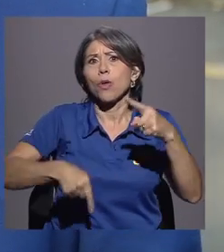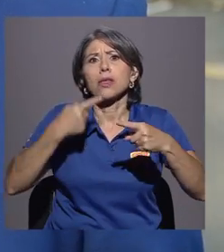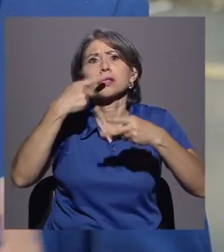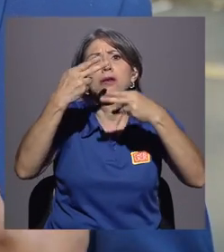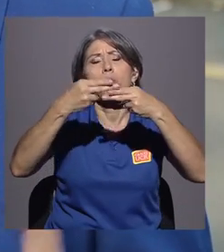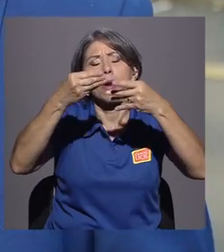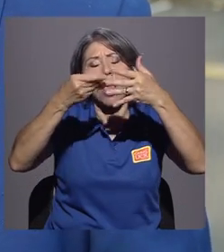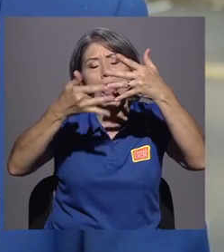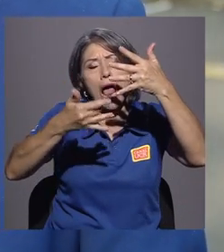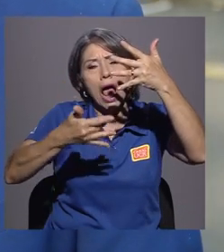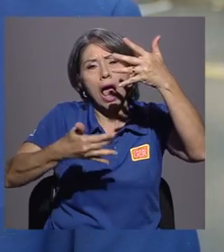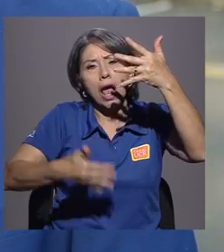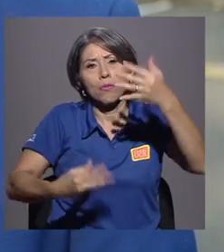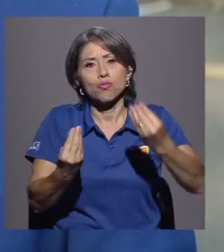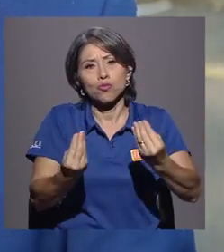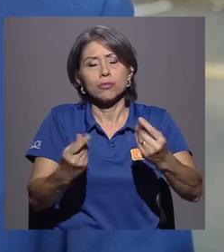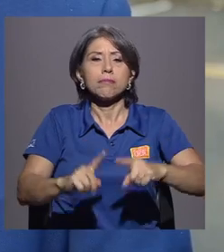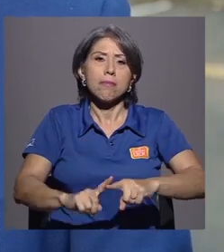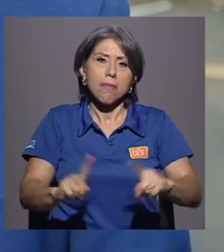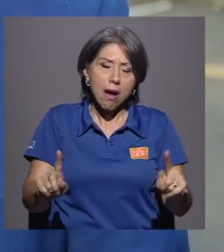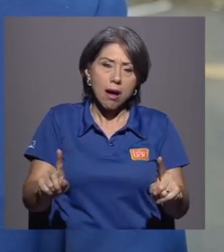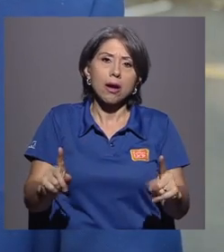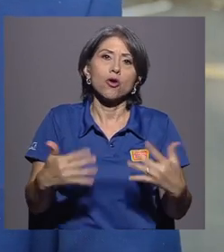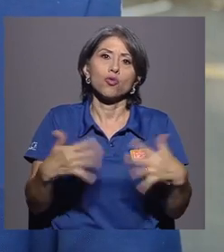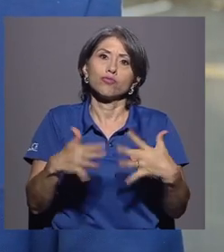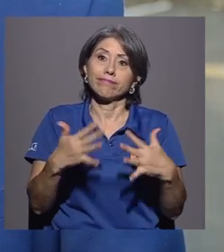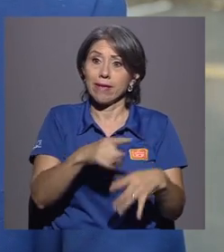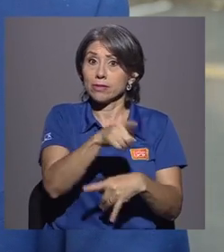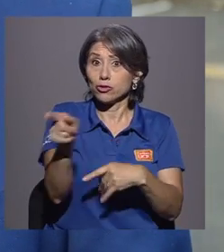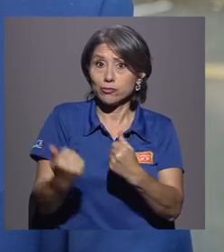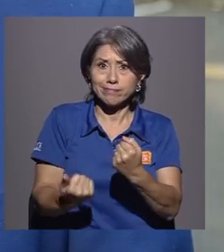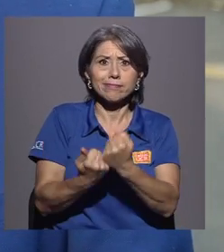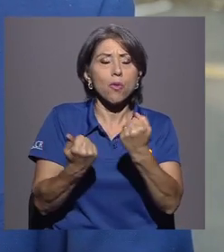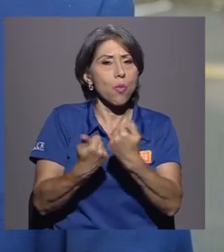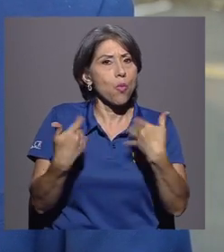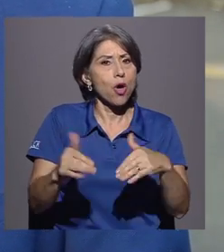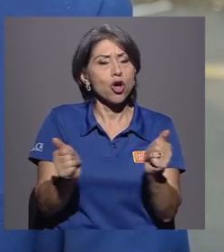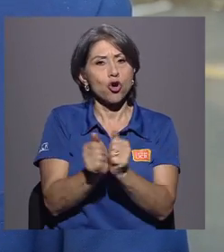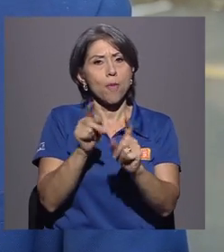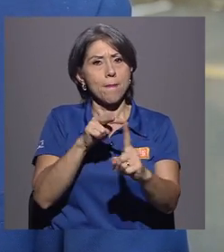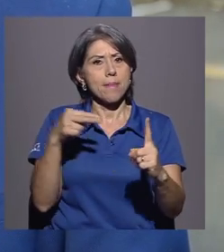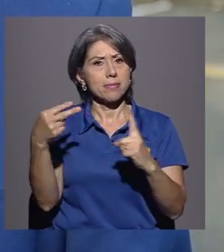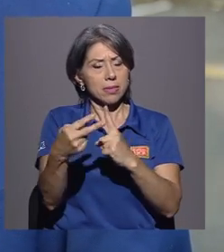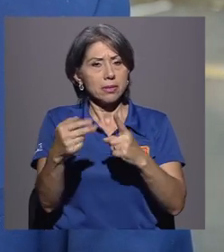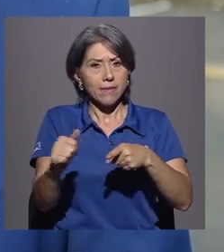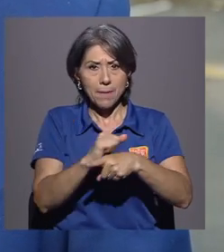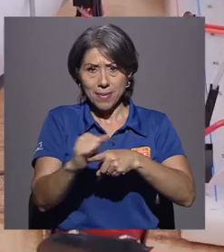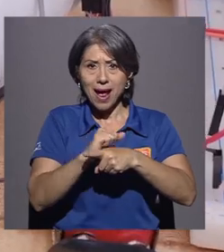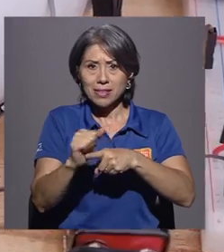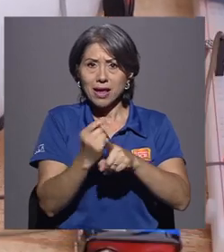porque realmente la lista es muy amplia, pero sí grandes aliados que desde la perspectiva ya